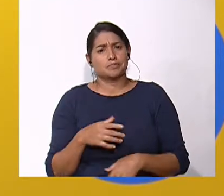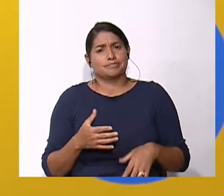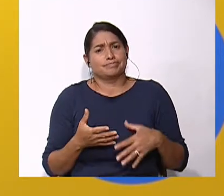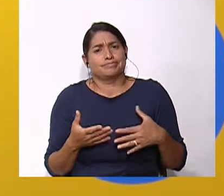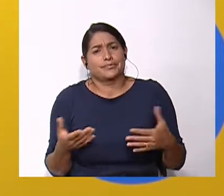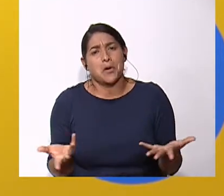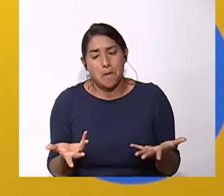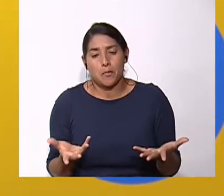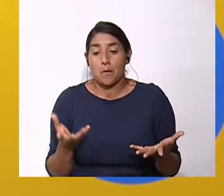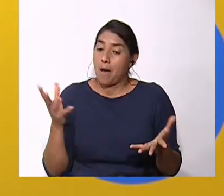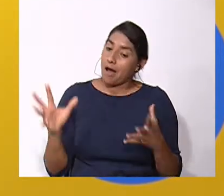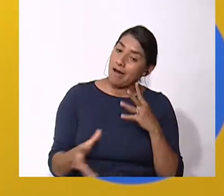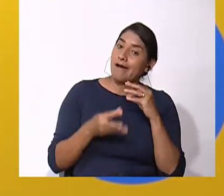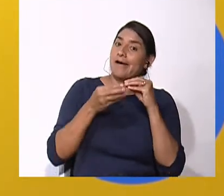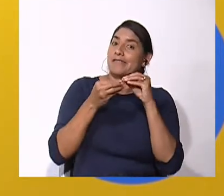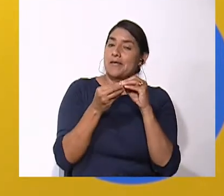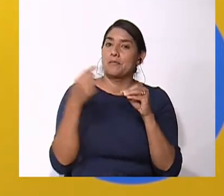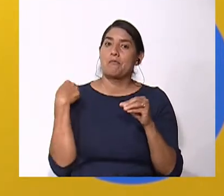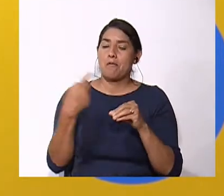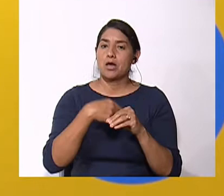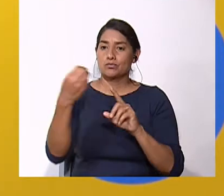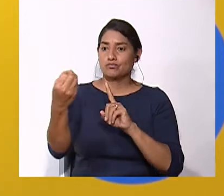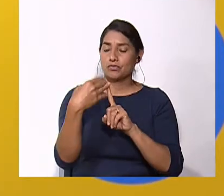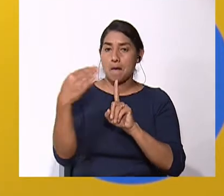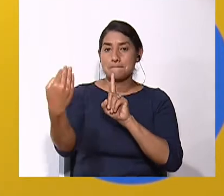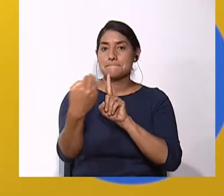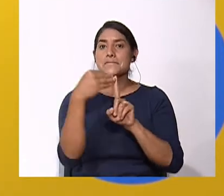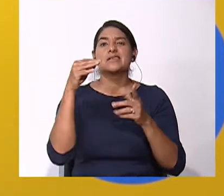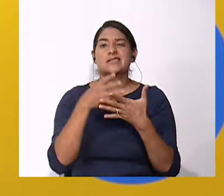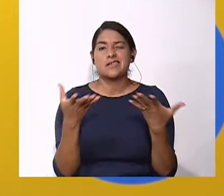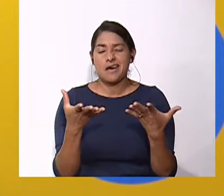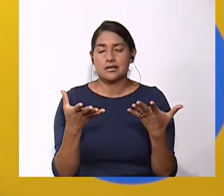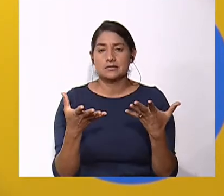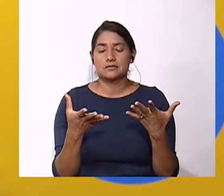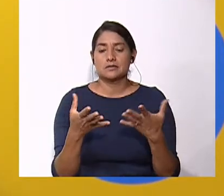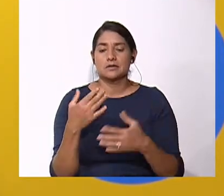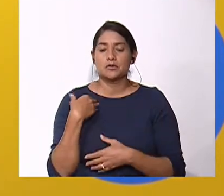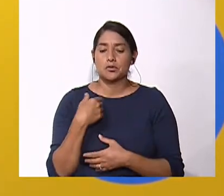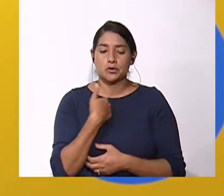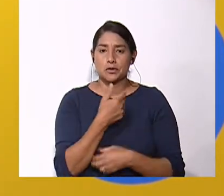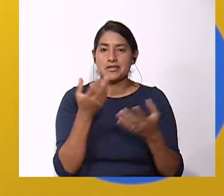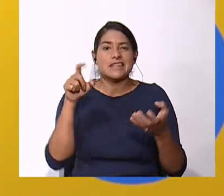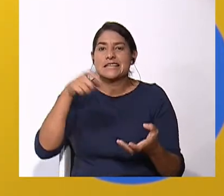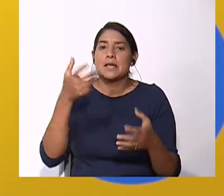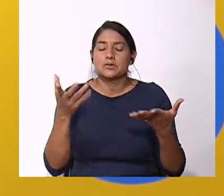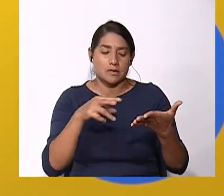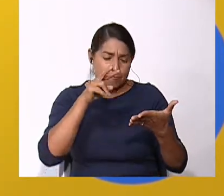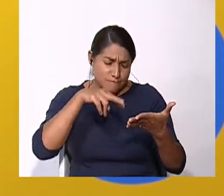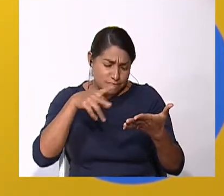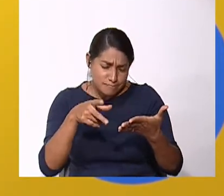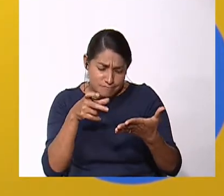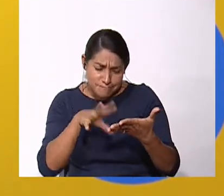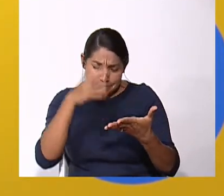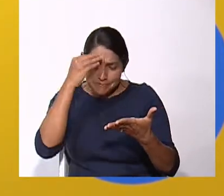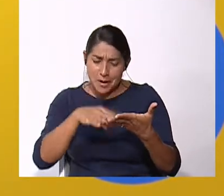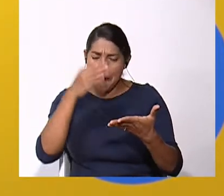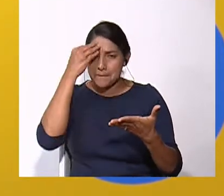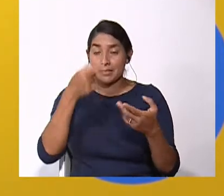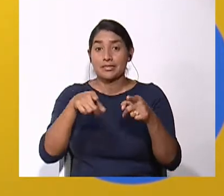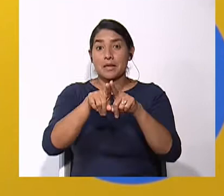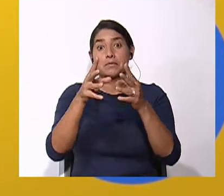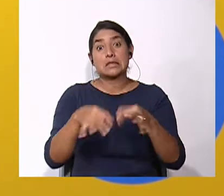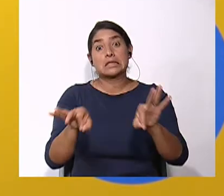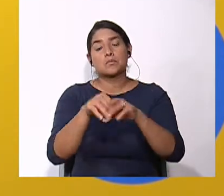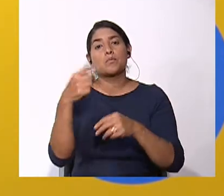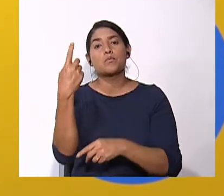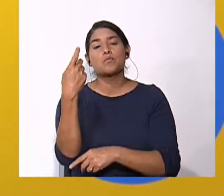y además nos transmiten mensaje. Entonces, ganas de leer es lo primordial. También van a